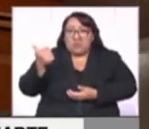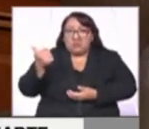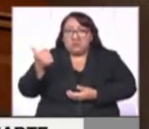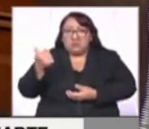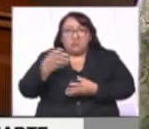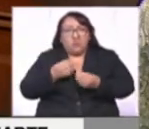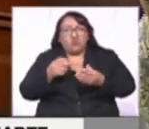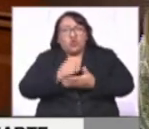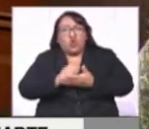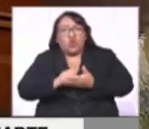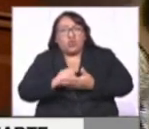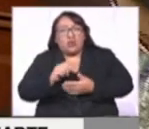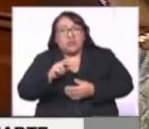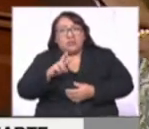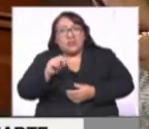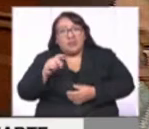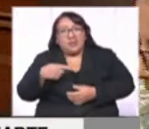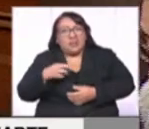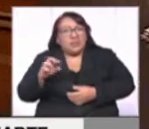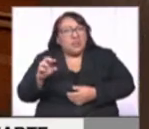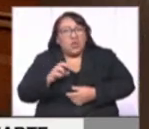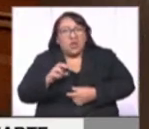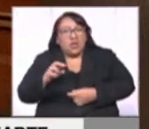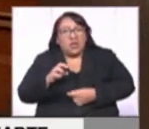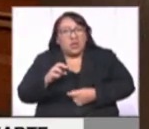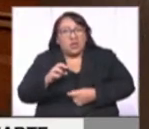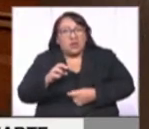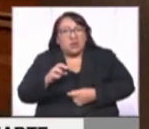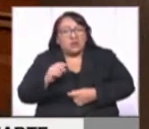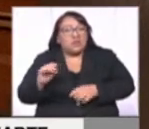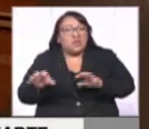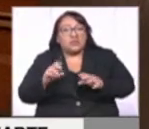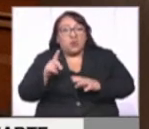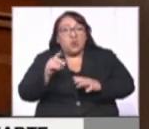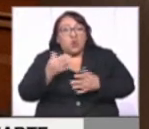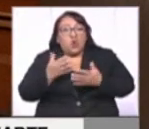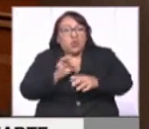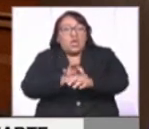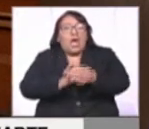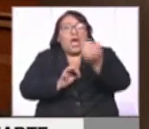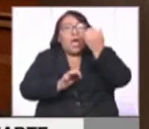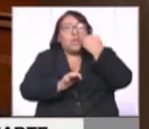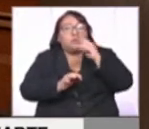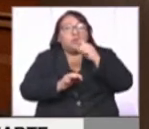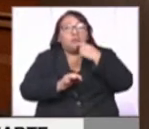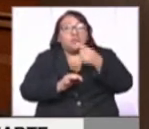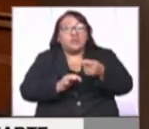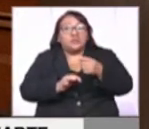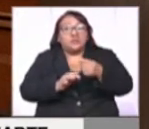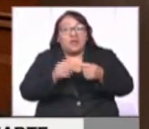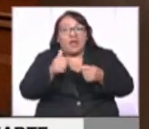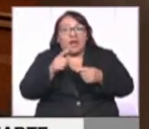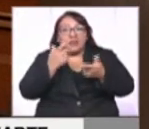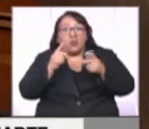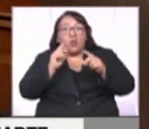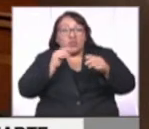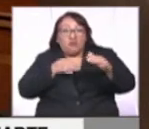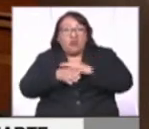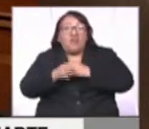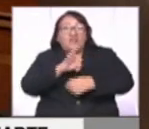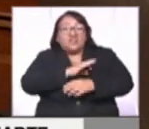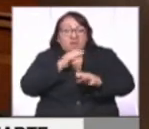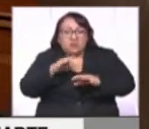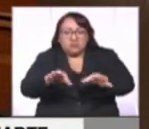relojes que superan los $20,000, ni se trataba de un artículo de antaño, porque de acuerdo al acta de allanamiento de la Fiscalía